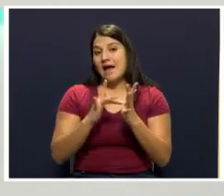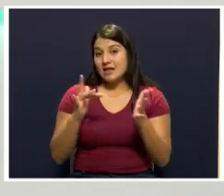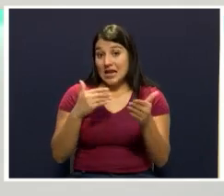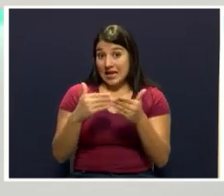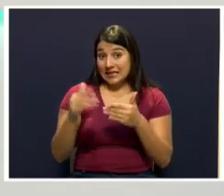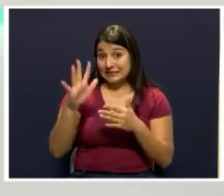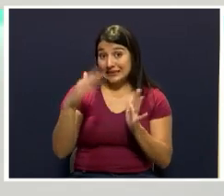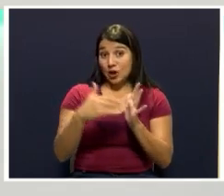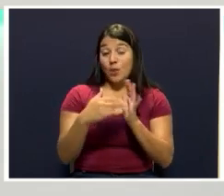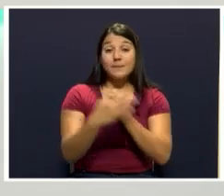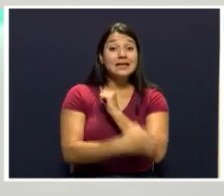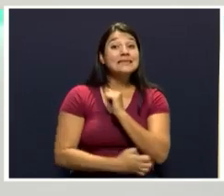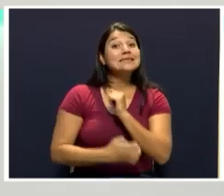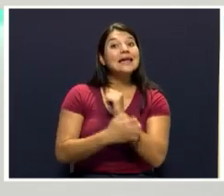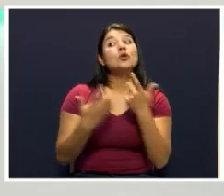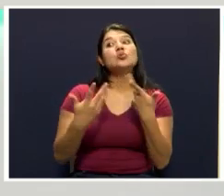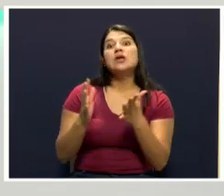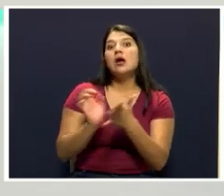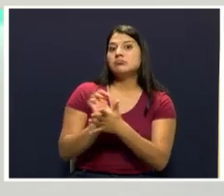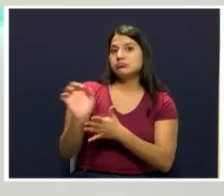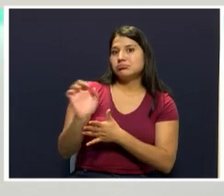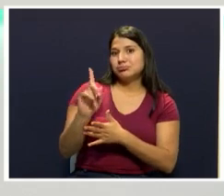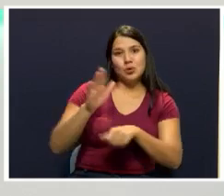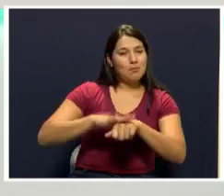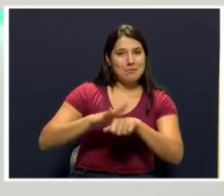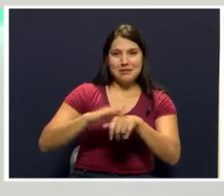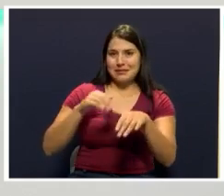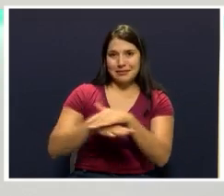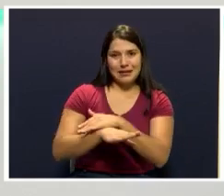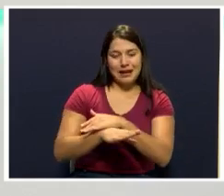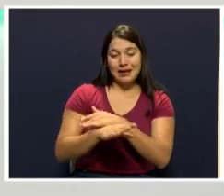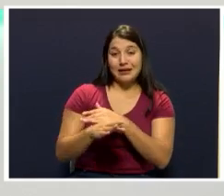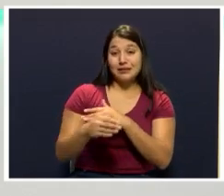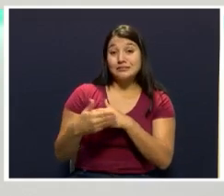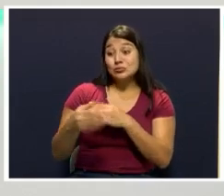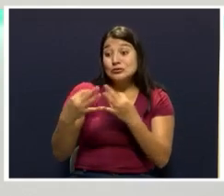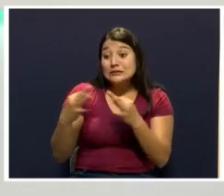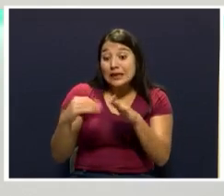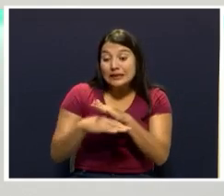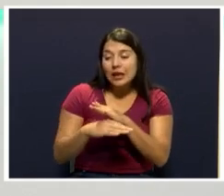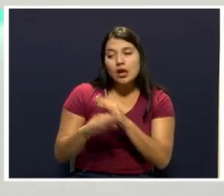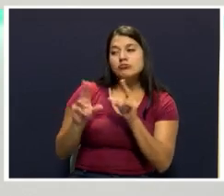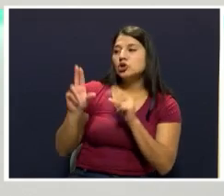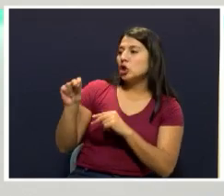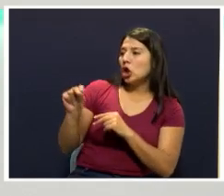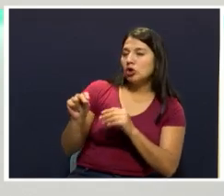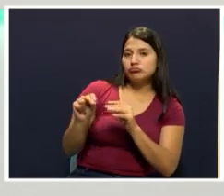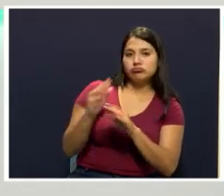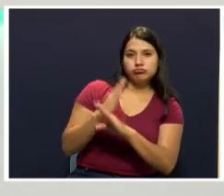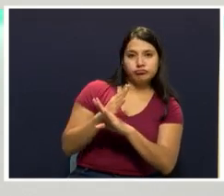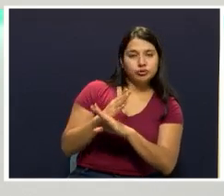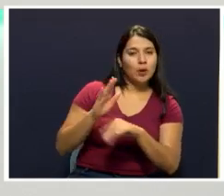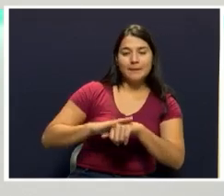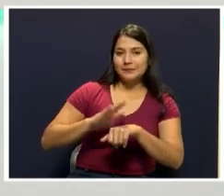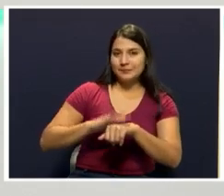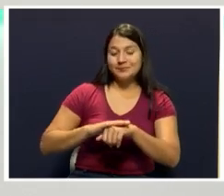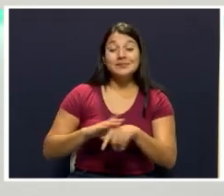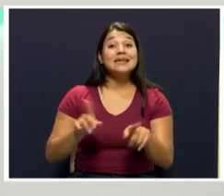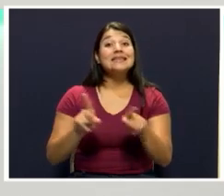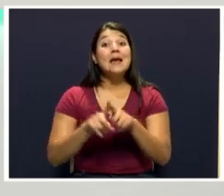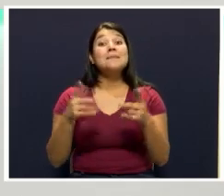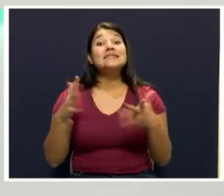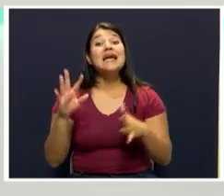5.000 extranjeros han sido rechazados cuando intentaban ingresar al país de manera irregular. Además, han girado